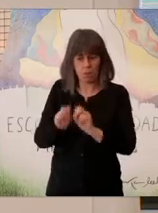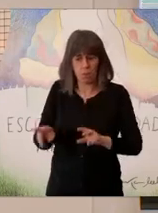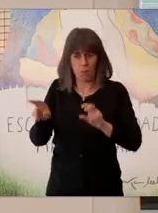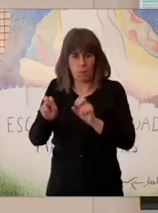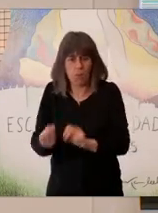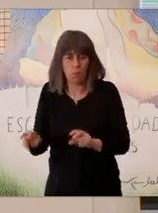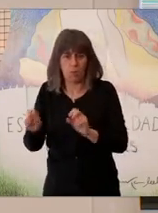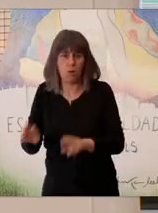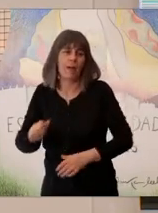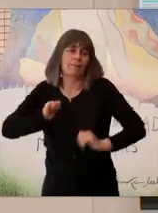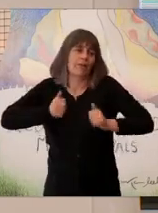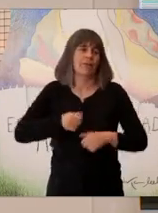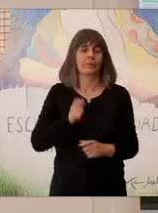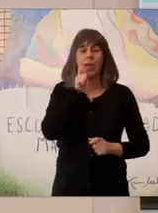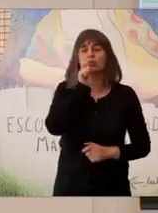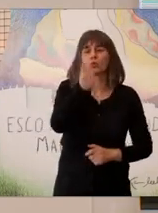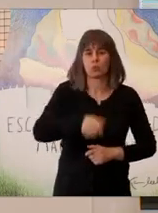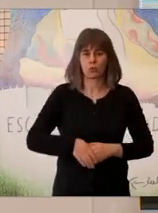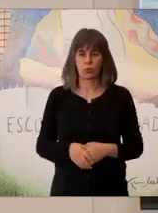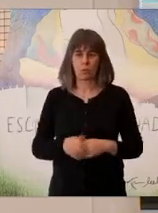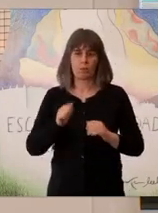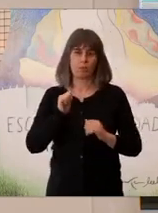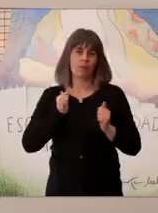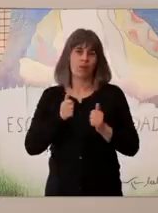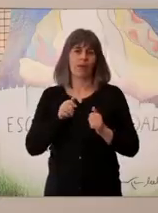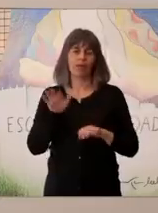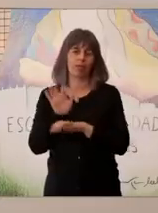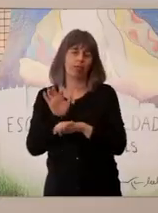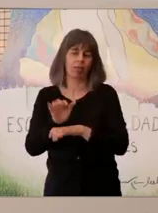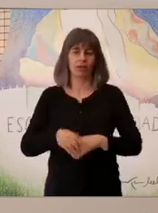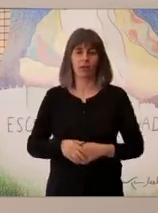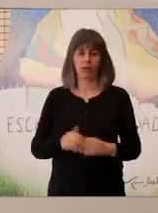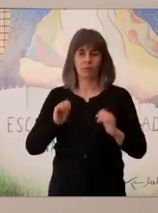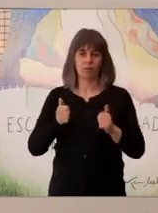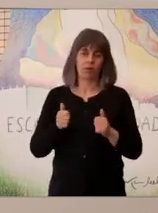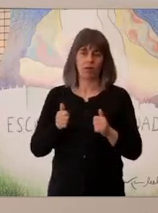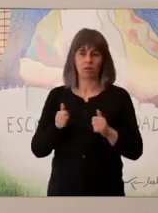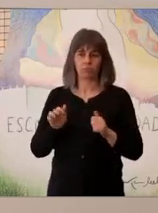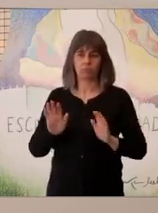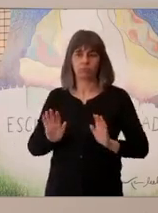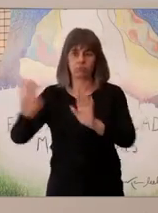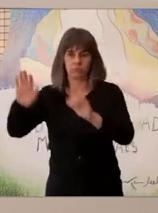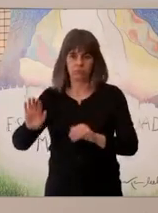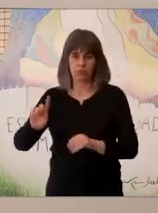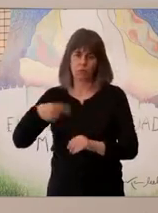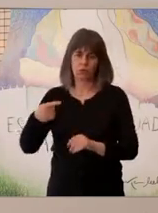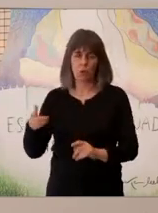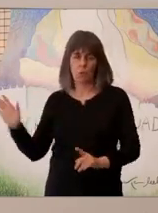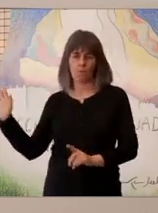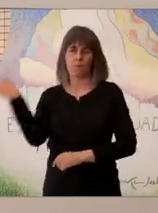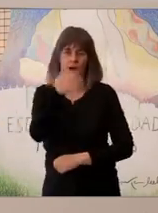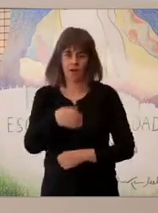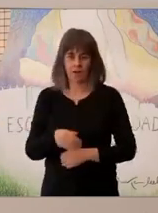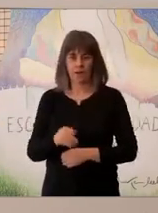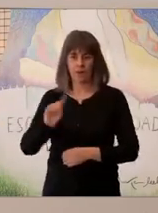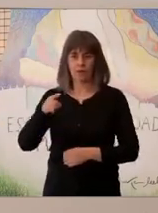un insulto, por un silencio patológico, por una burla, terminas dando un empujón, al día siguiente una bofetada, la siguiente vez